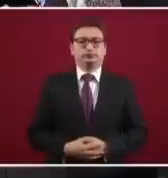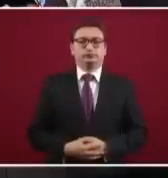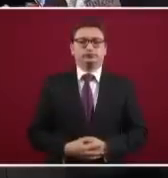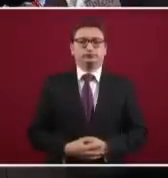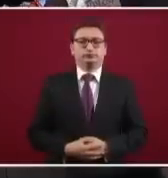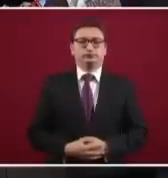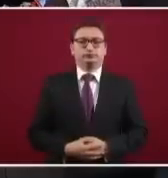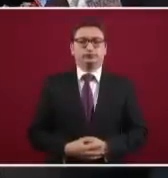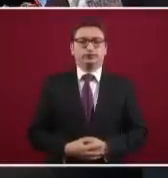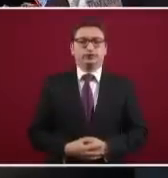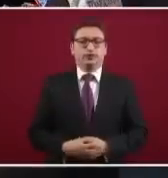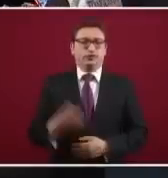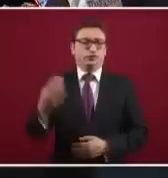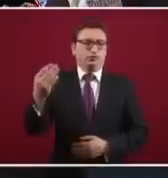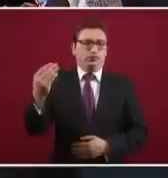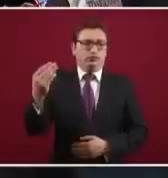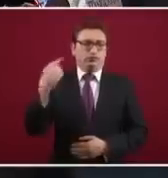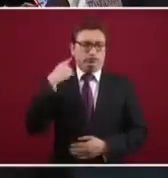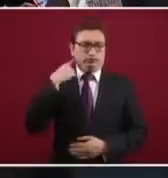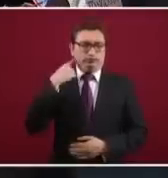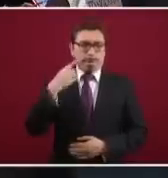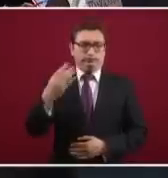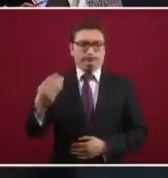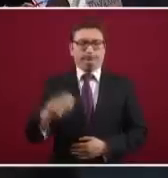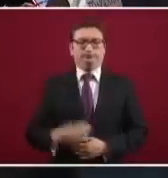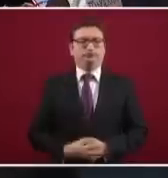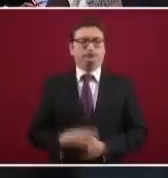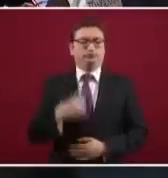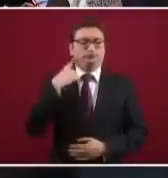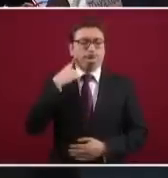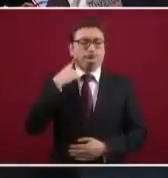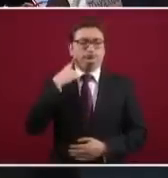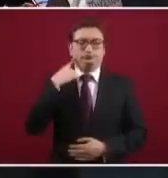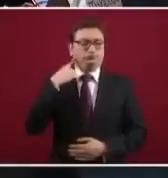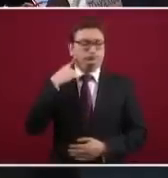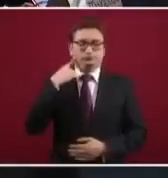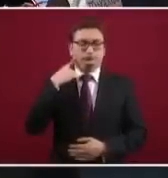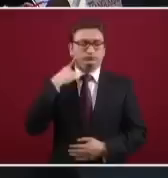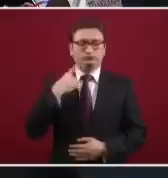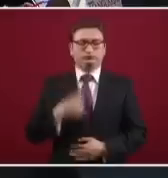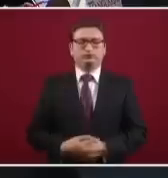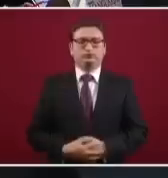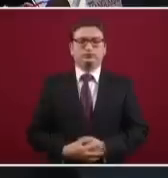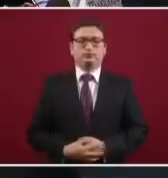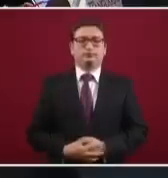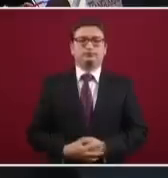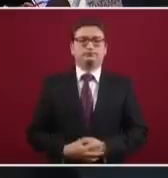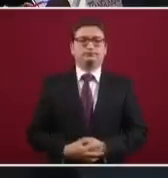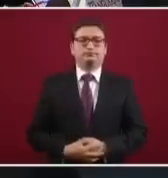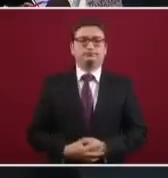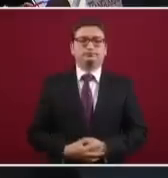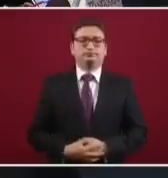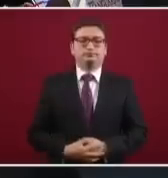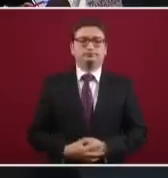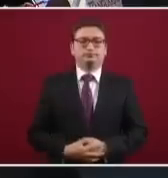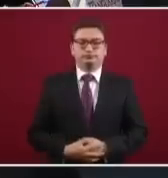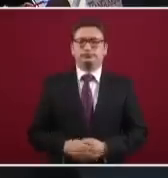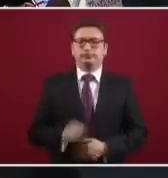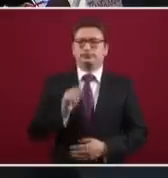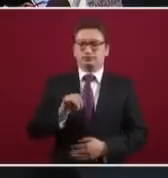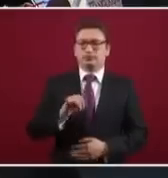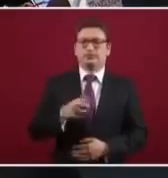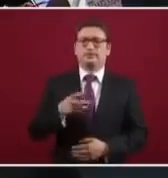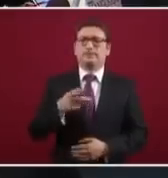Desde su creación hasta el 1 de enero de 2018. Más bien, sí trabajaba, los que no cumplían las recomendaciones eran las autoridades. Sí,